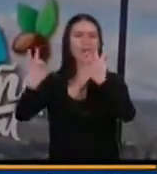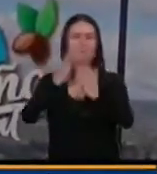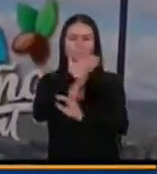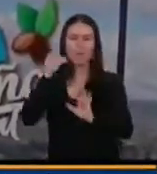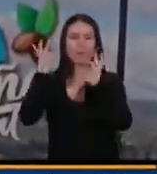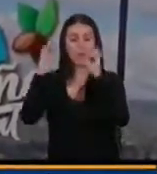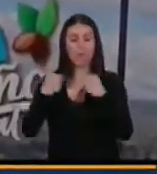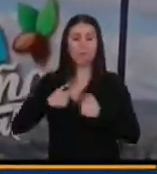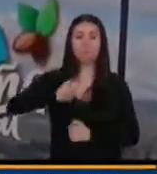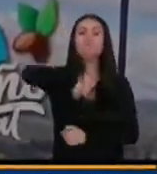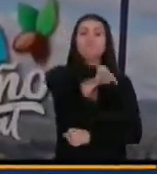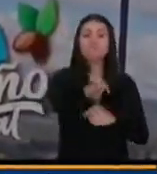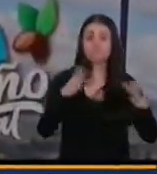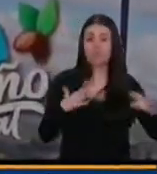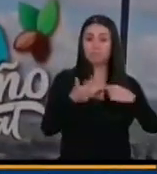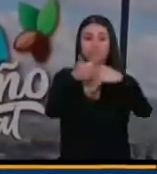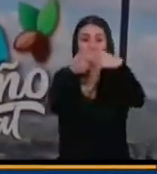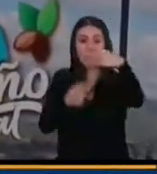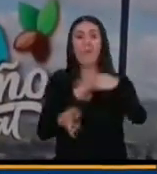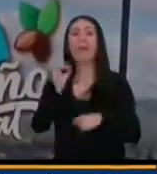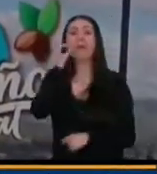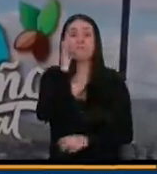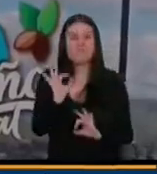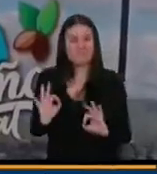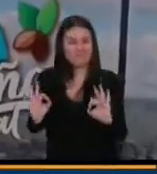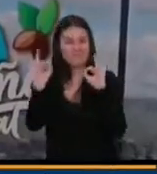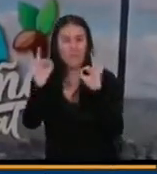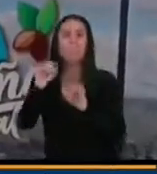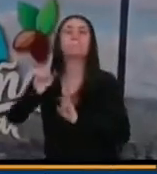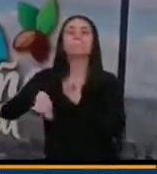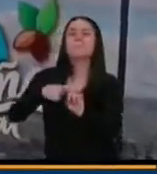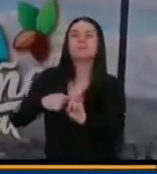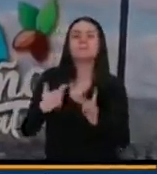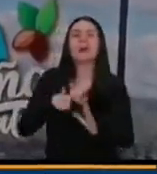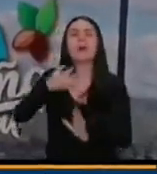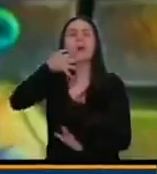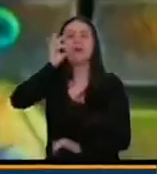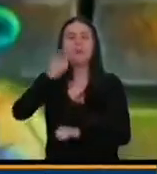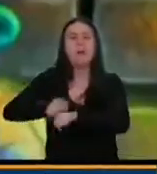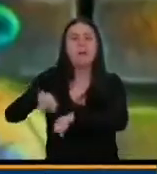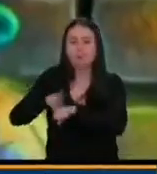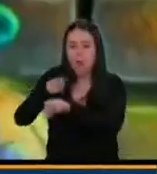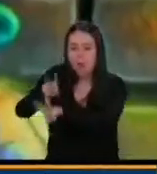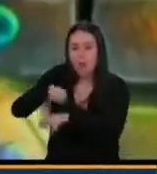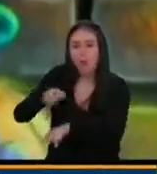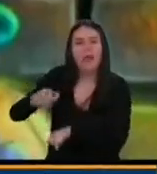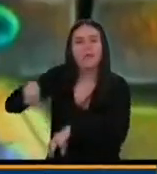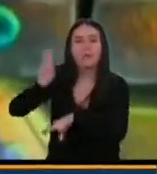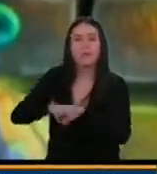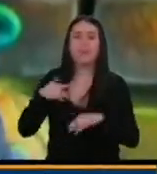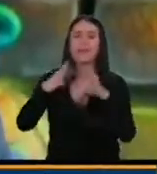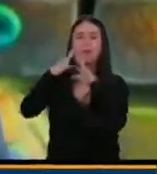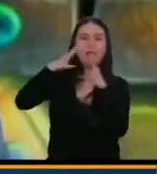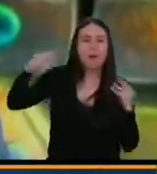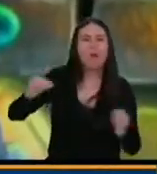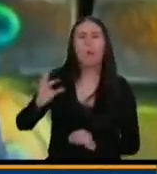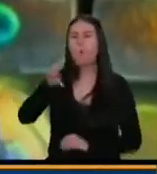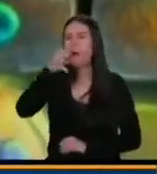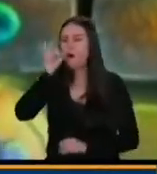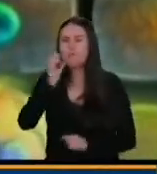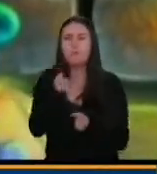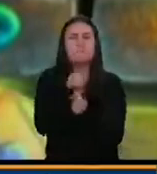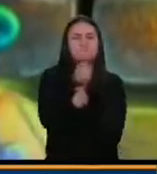alta empezamos produciendo no solo café de alta calidad sino café orgánico en el café en el cacao en otros productos